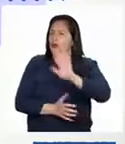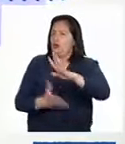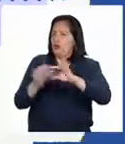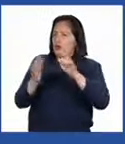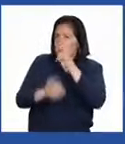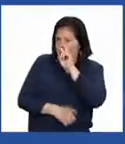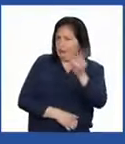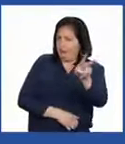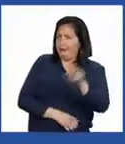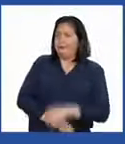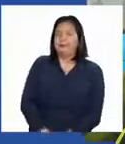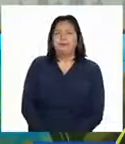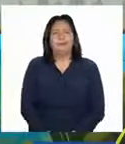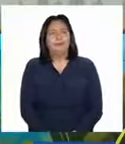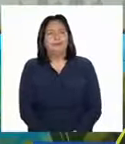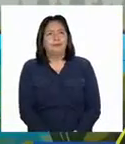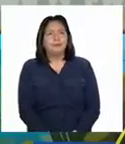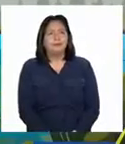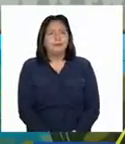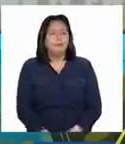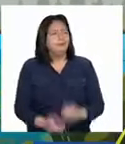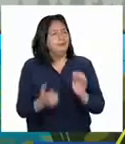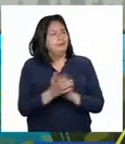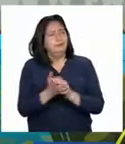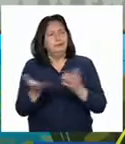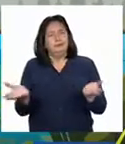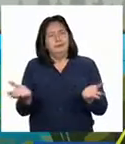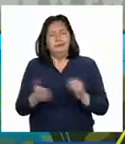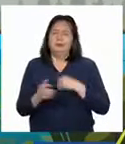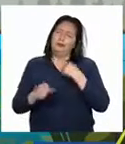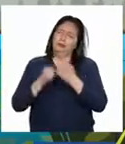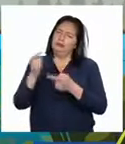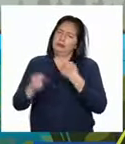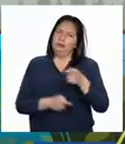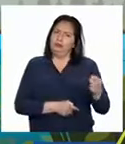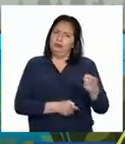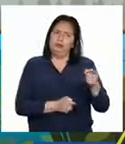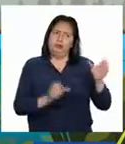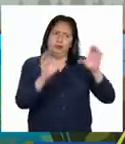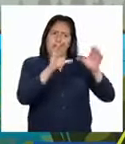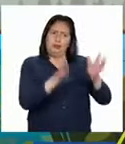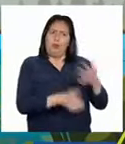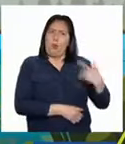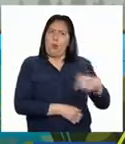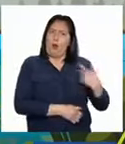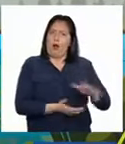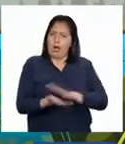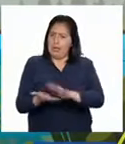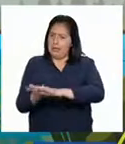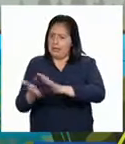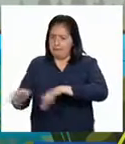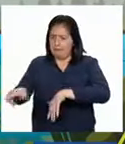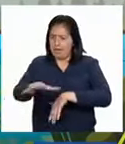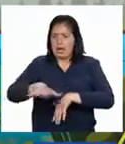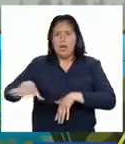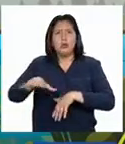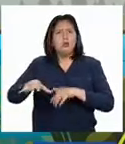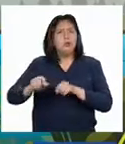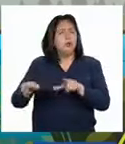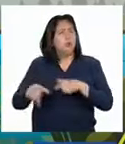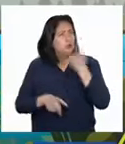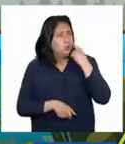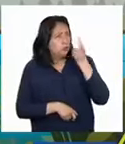historia a continuación. Amiga, te tengo que contar sobre este científico genial que ha limpiado todo nuestro humedal.